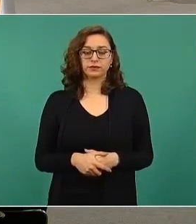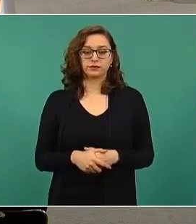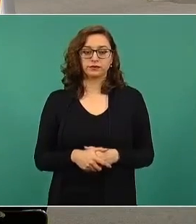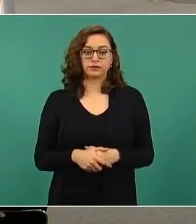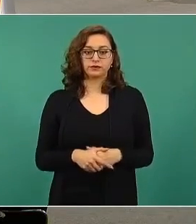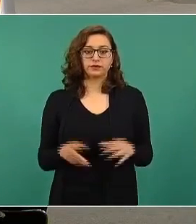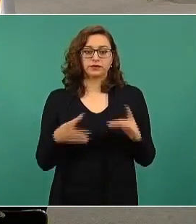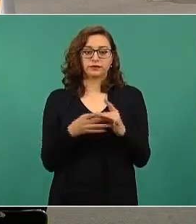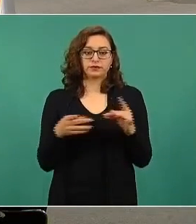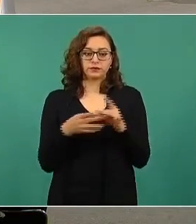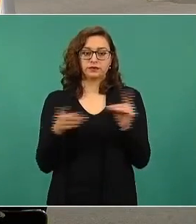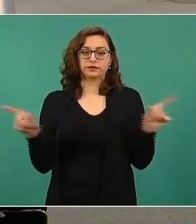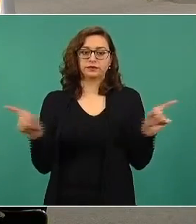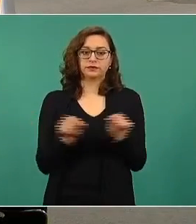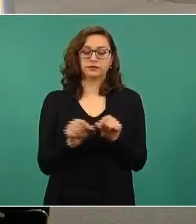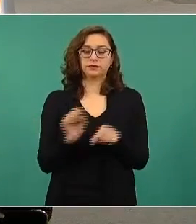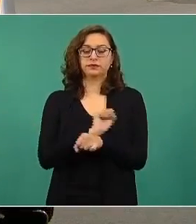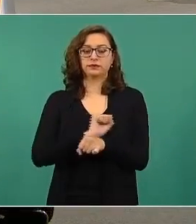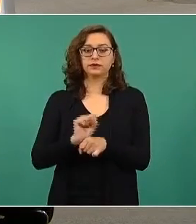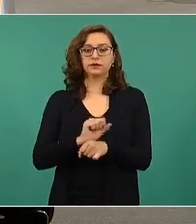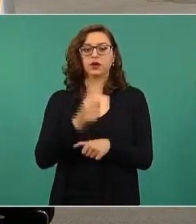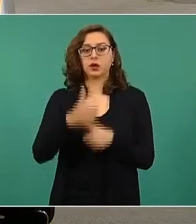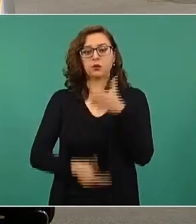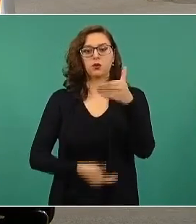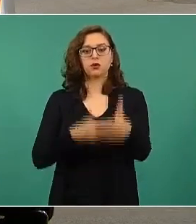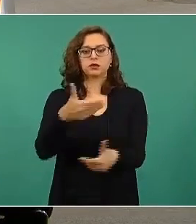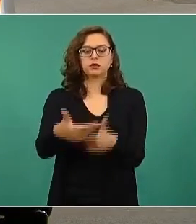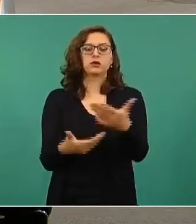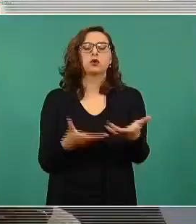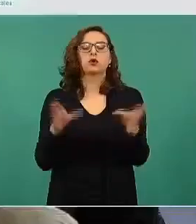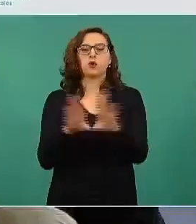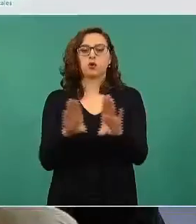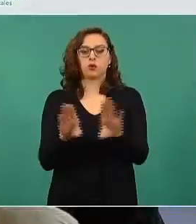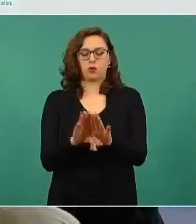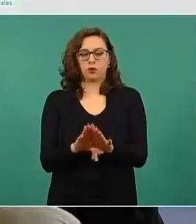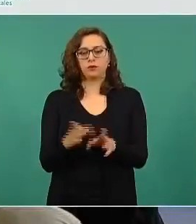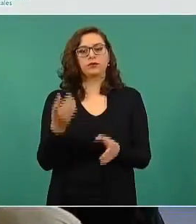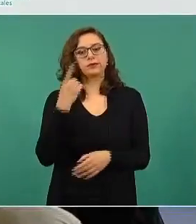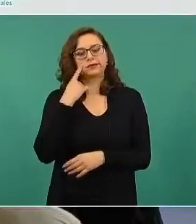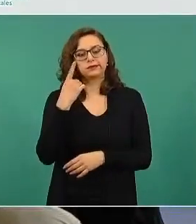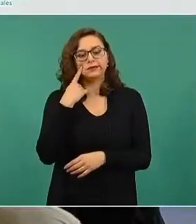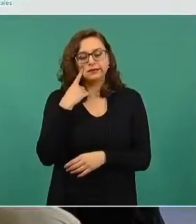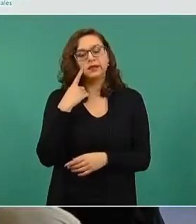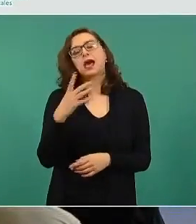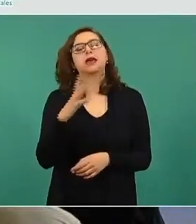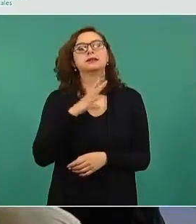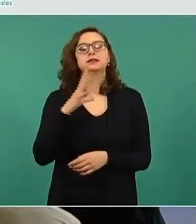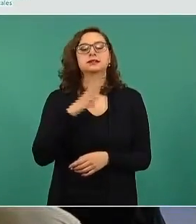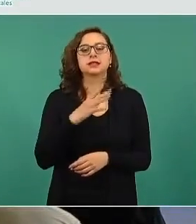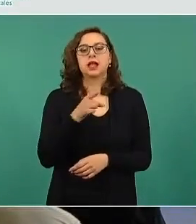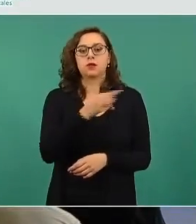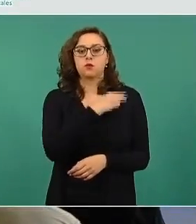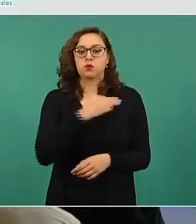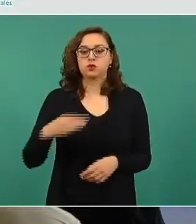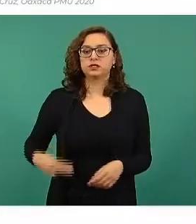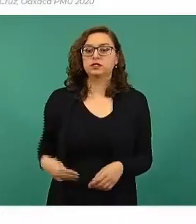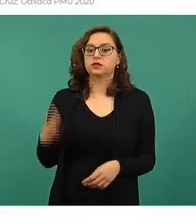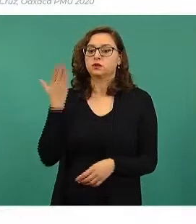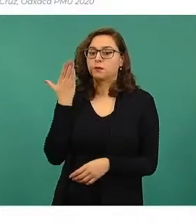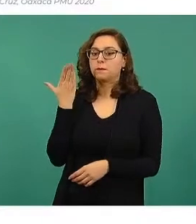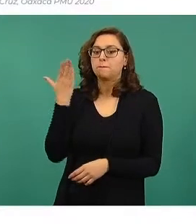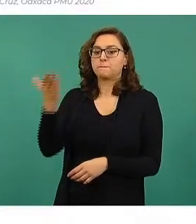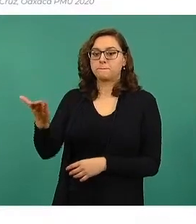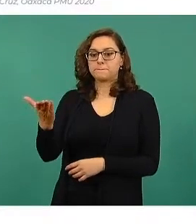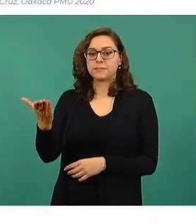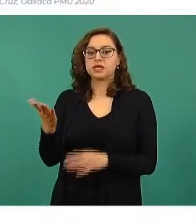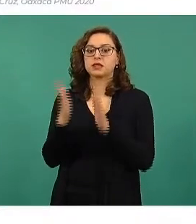forma muy breve de cuáles son los procedimientos, digamos, para poder realizar estas obras. Tenemos la solicitud por parte del municipio, recibimos